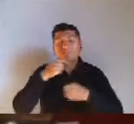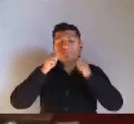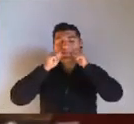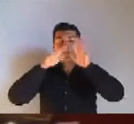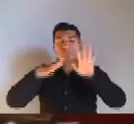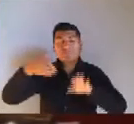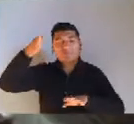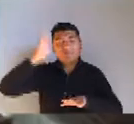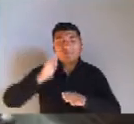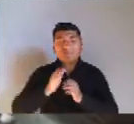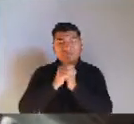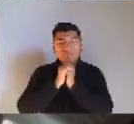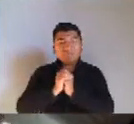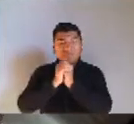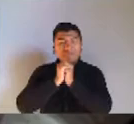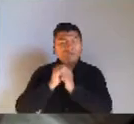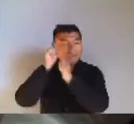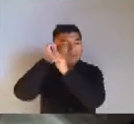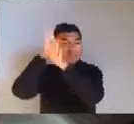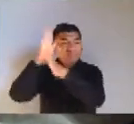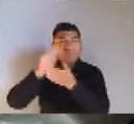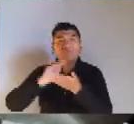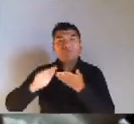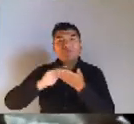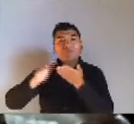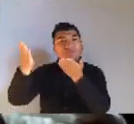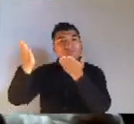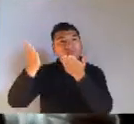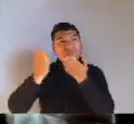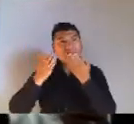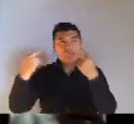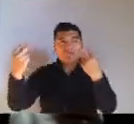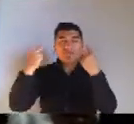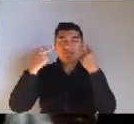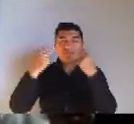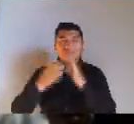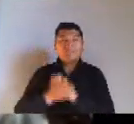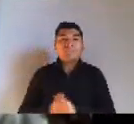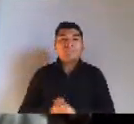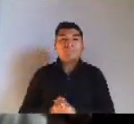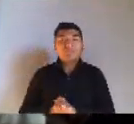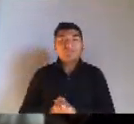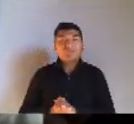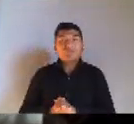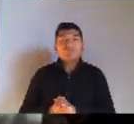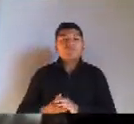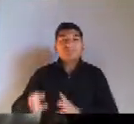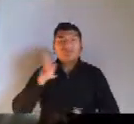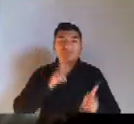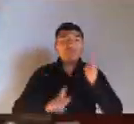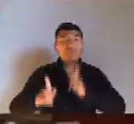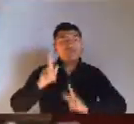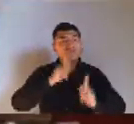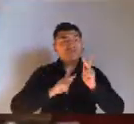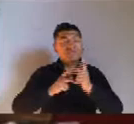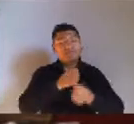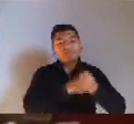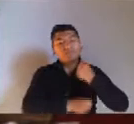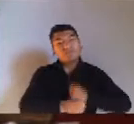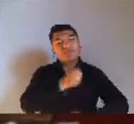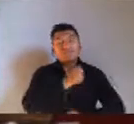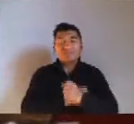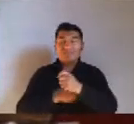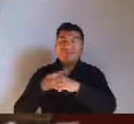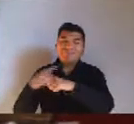Dios. Oremos. Padre misericordioso, óyenos. Por las personas que sufren